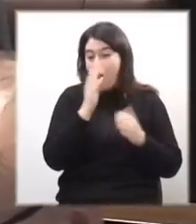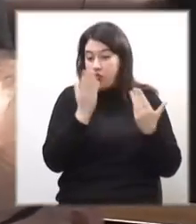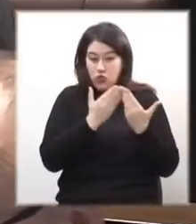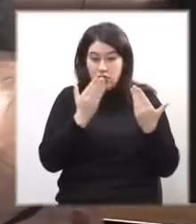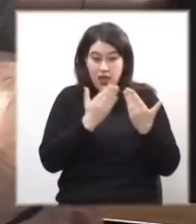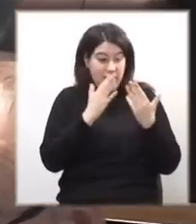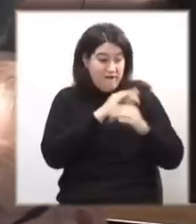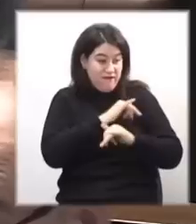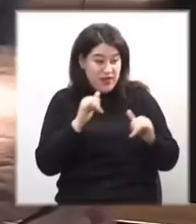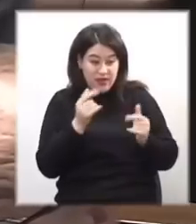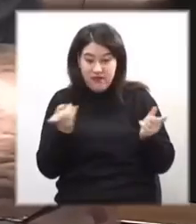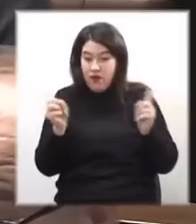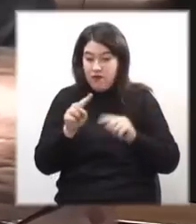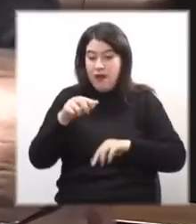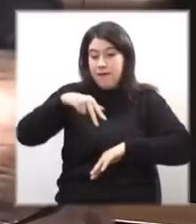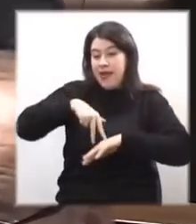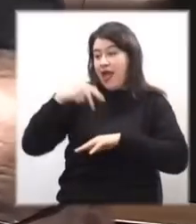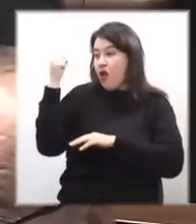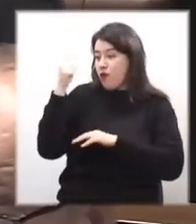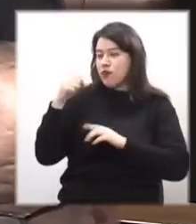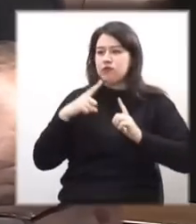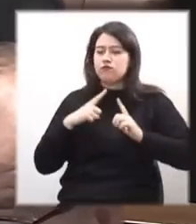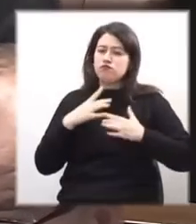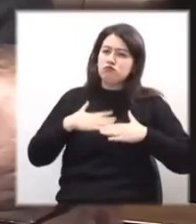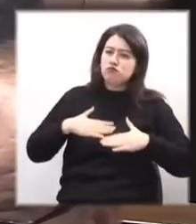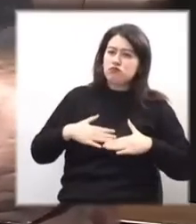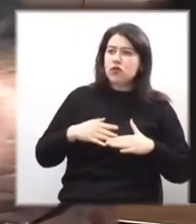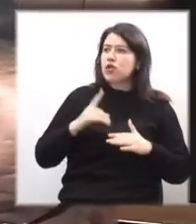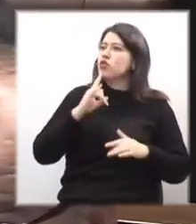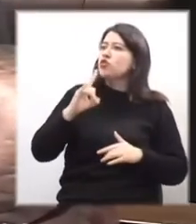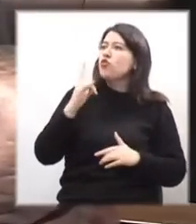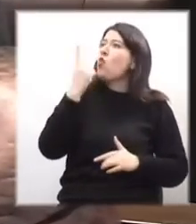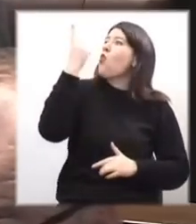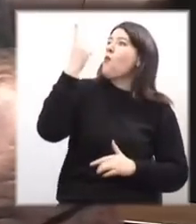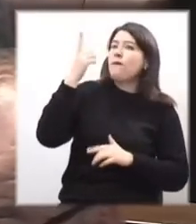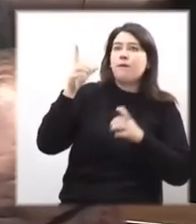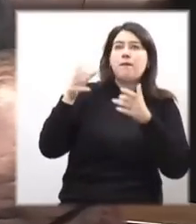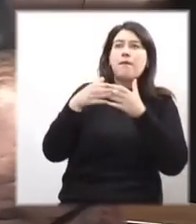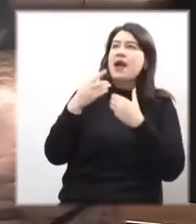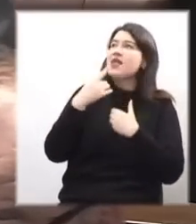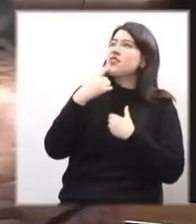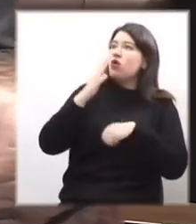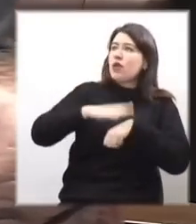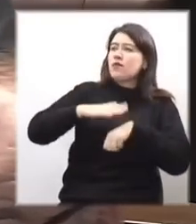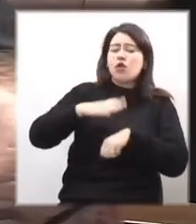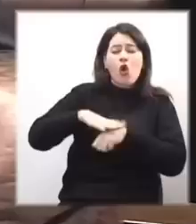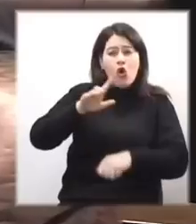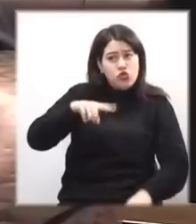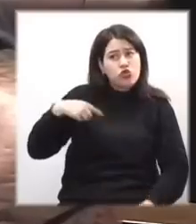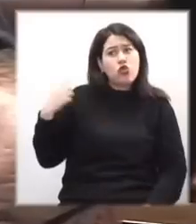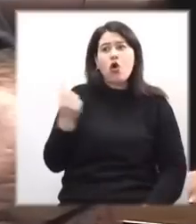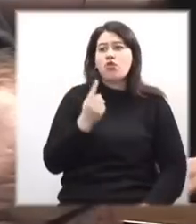estudiar, es algo que no le pertenece a ningún partido político y es algo que todos tenemos responsabilidad y tratar de aportar